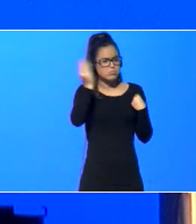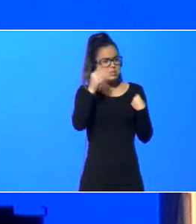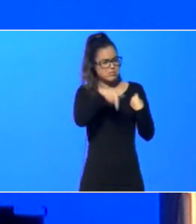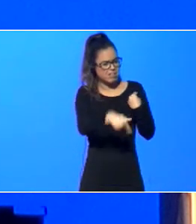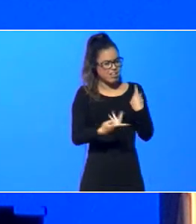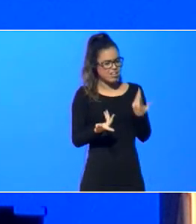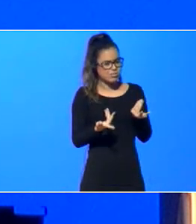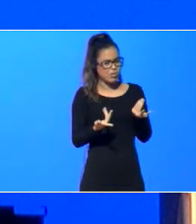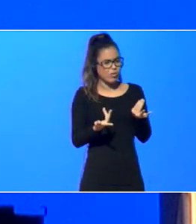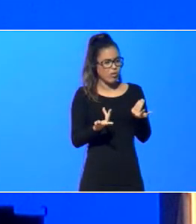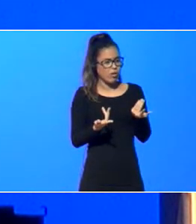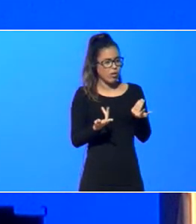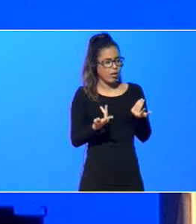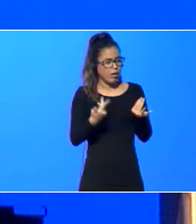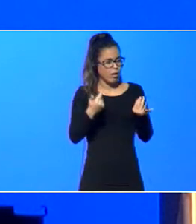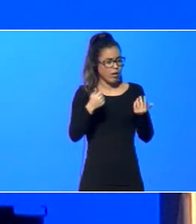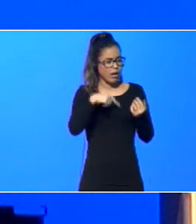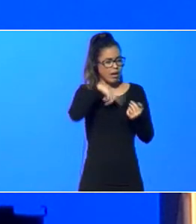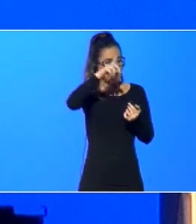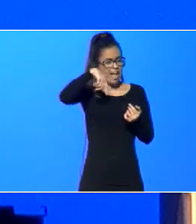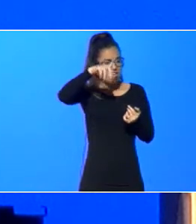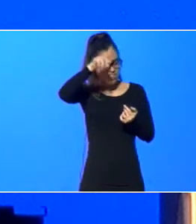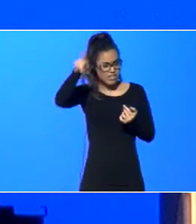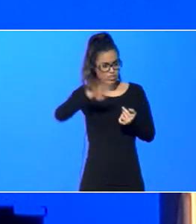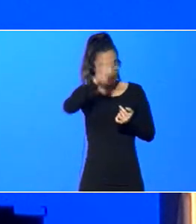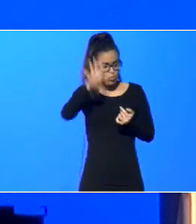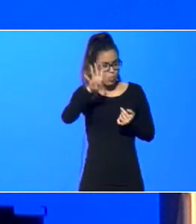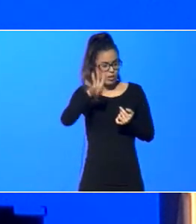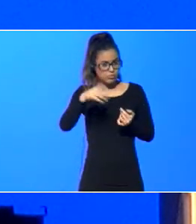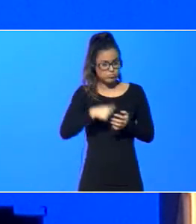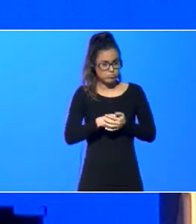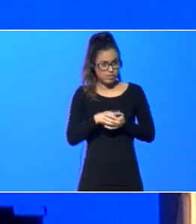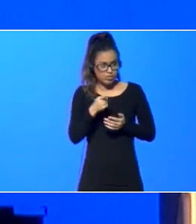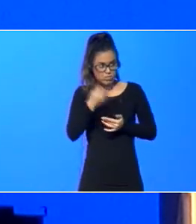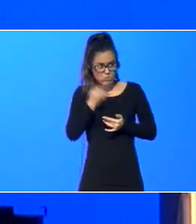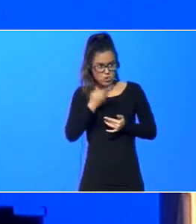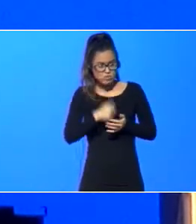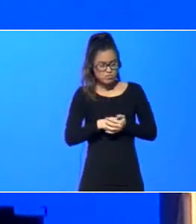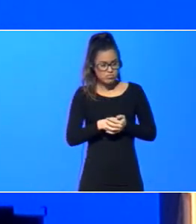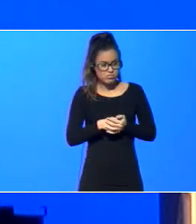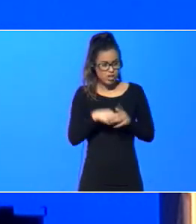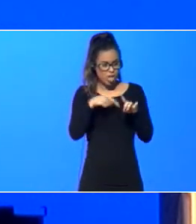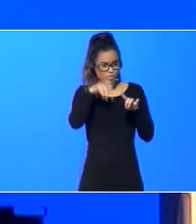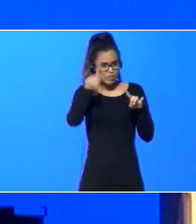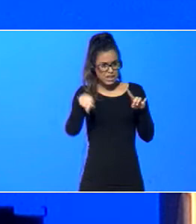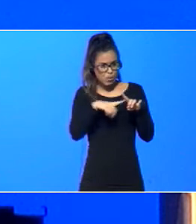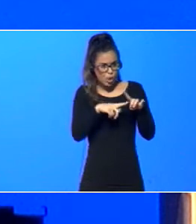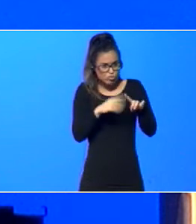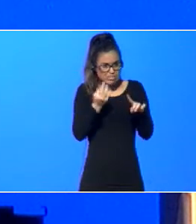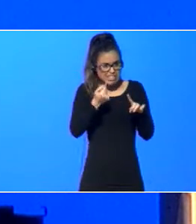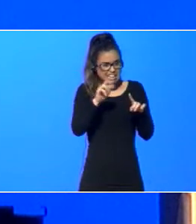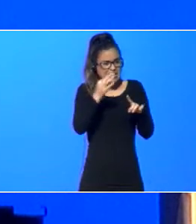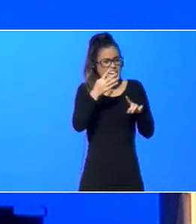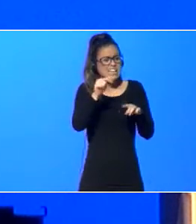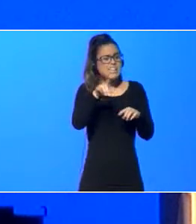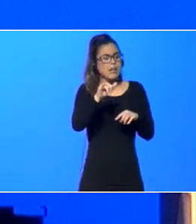raíces cúbicas? Porque yo aprendí a hacerlas de memoria. El triángulo de Tartaglia,